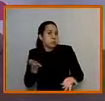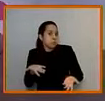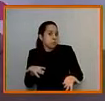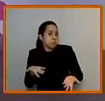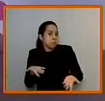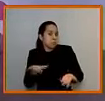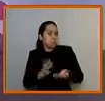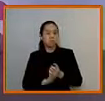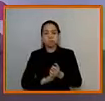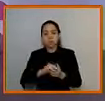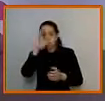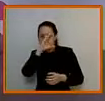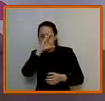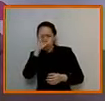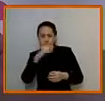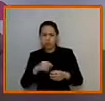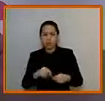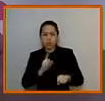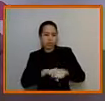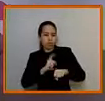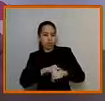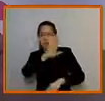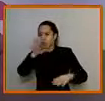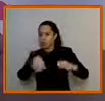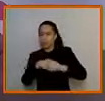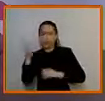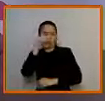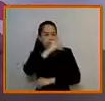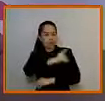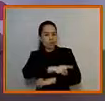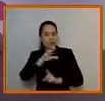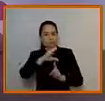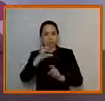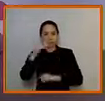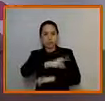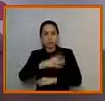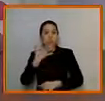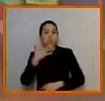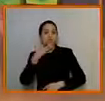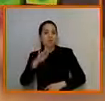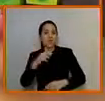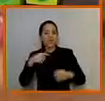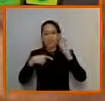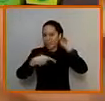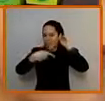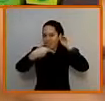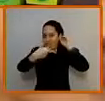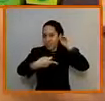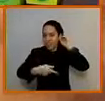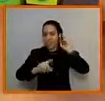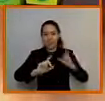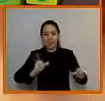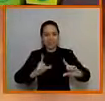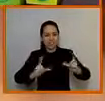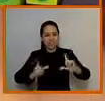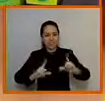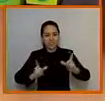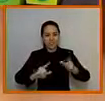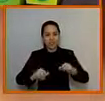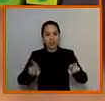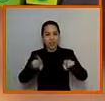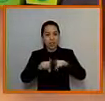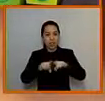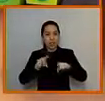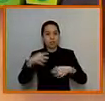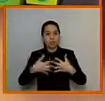suerte? Pues no dejes de buscar tu momento cada día, todos los días. ¿Qué dirá tu suerte con la diaria? Así que preparados. Ambas de